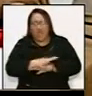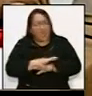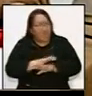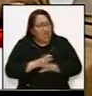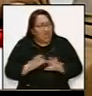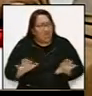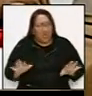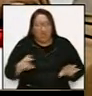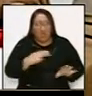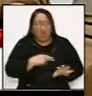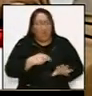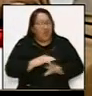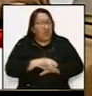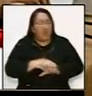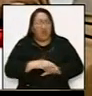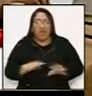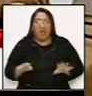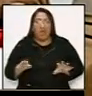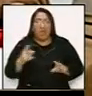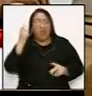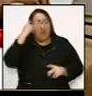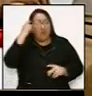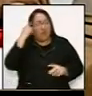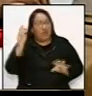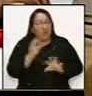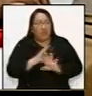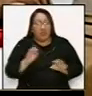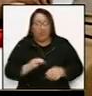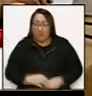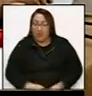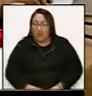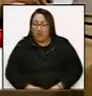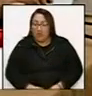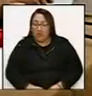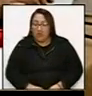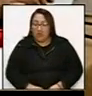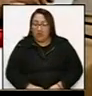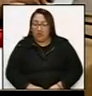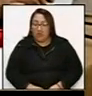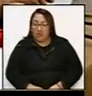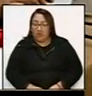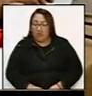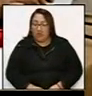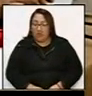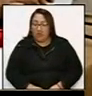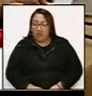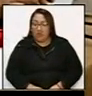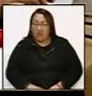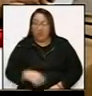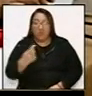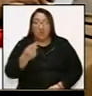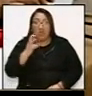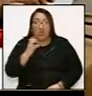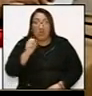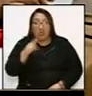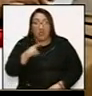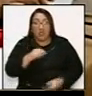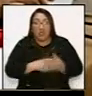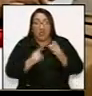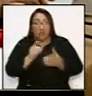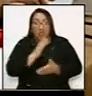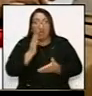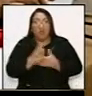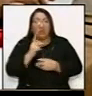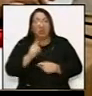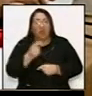ninguna honra, no quisiera ofender ninguna memoria ni nada por el estilo. Lo único que quisiera expresar, presidente, que en esa circunstancia hubo